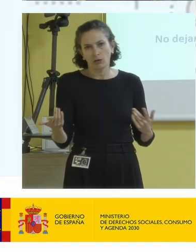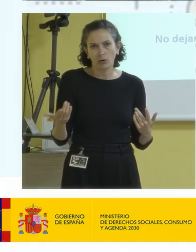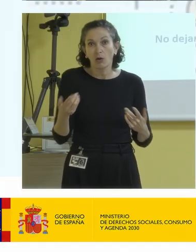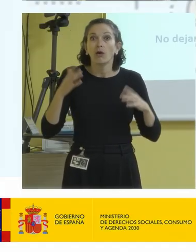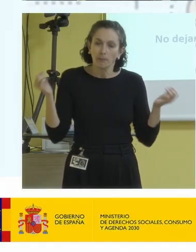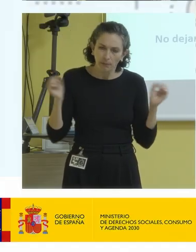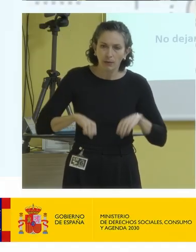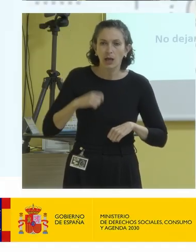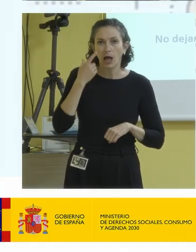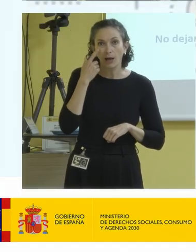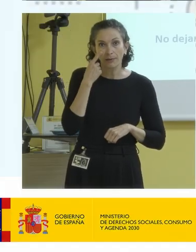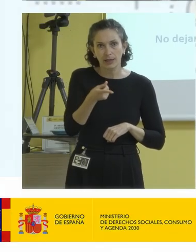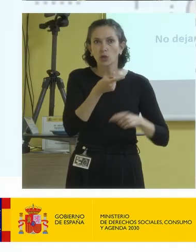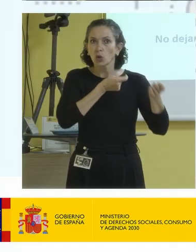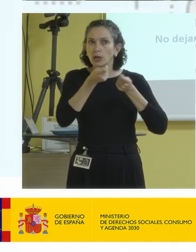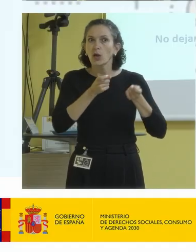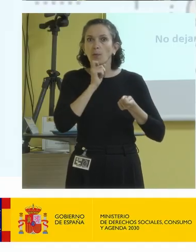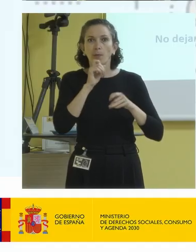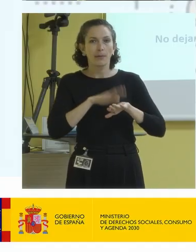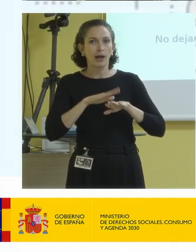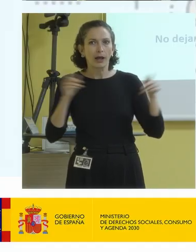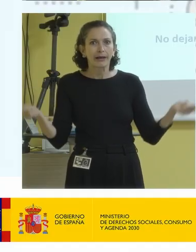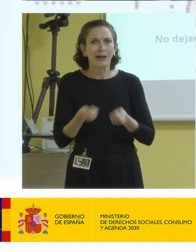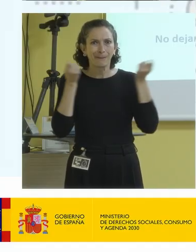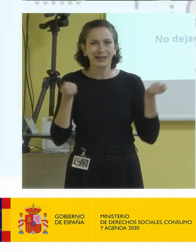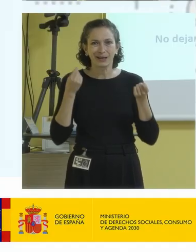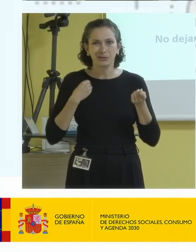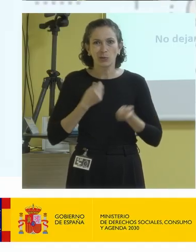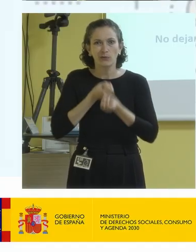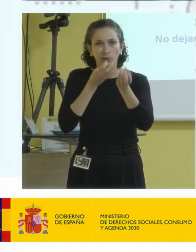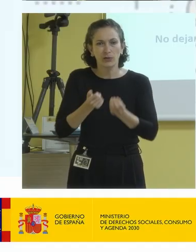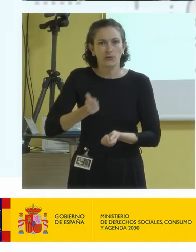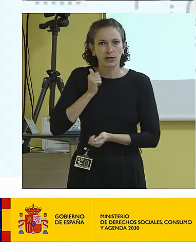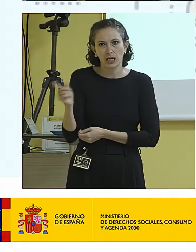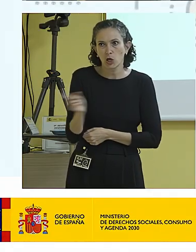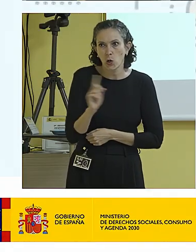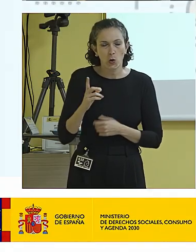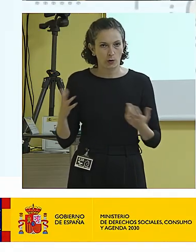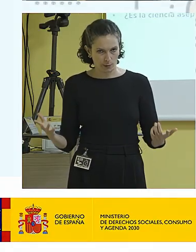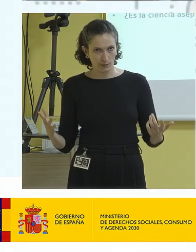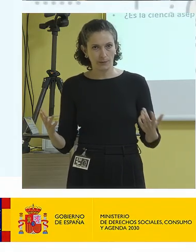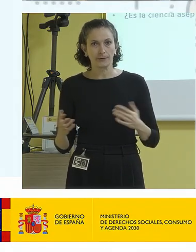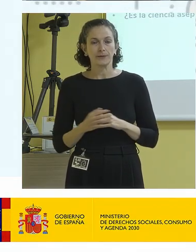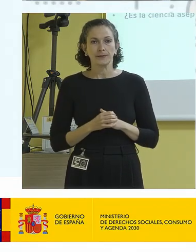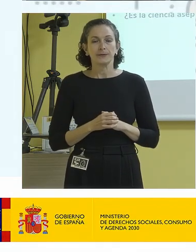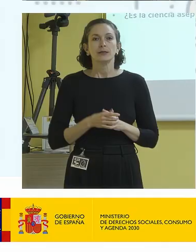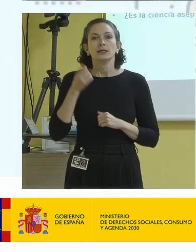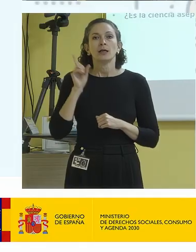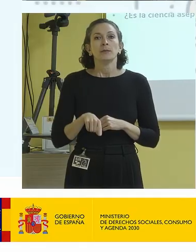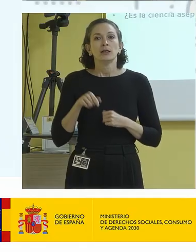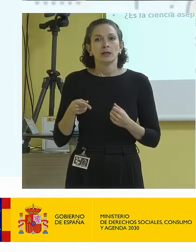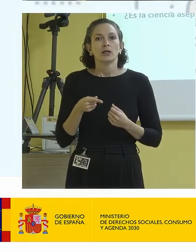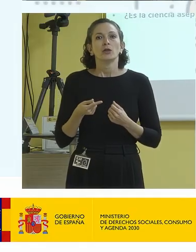cómo controlamos ese tipo de cosas para que no haya campañas que inviten a la desinformación, ¿vale? Y por supuesto, las